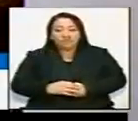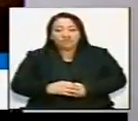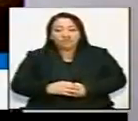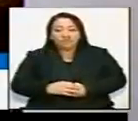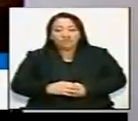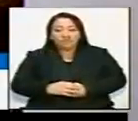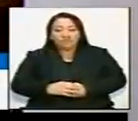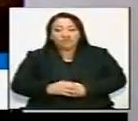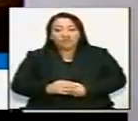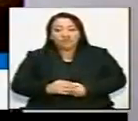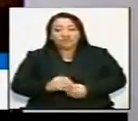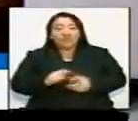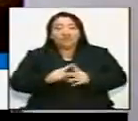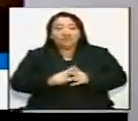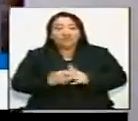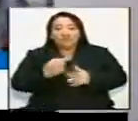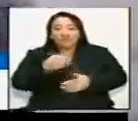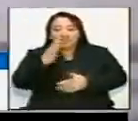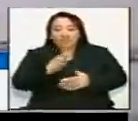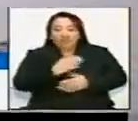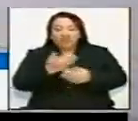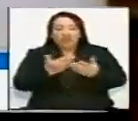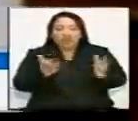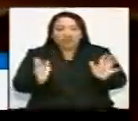y la inauguración de ese evento. Muchísimas gracias.